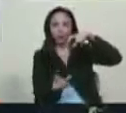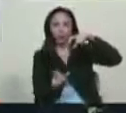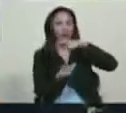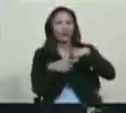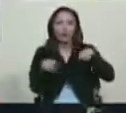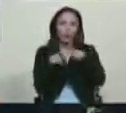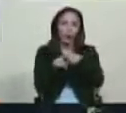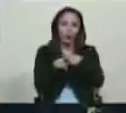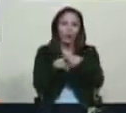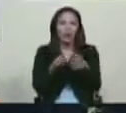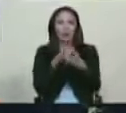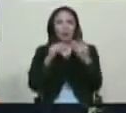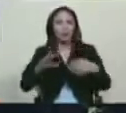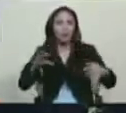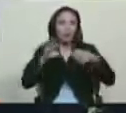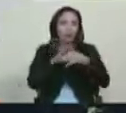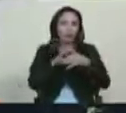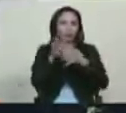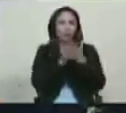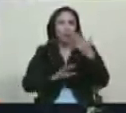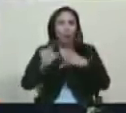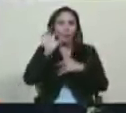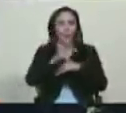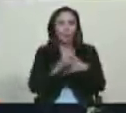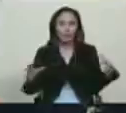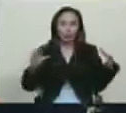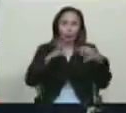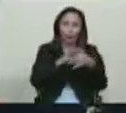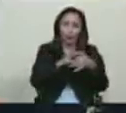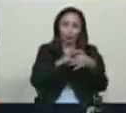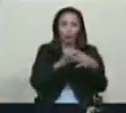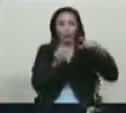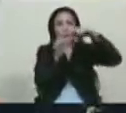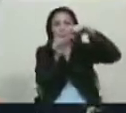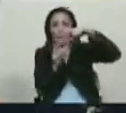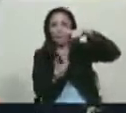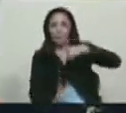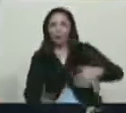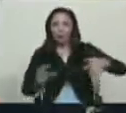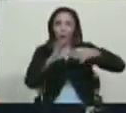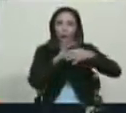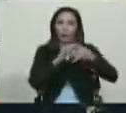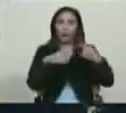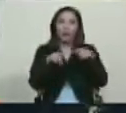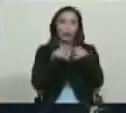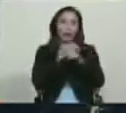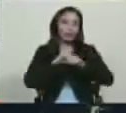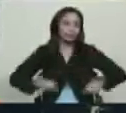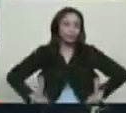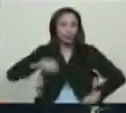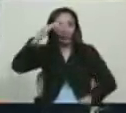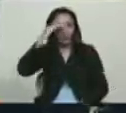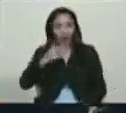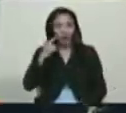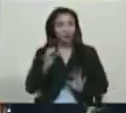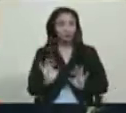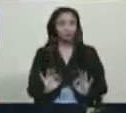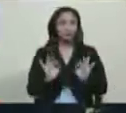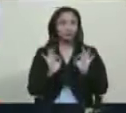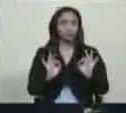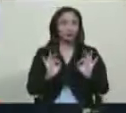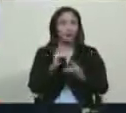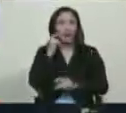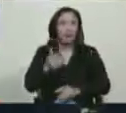la integridad de la unión de la nación y la guardia nacional bolivariana como componente es el